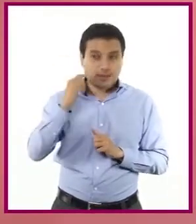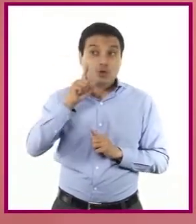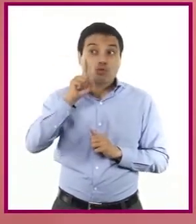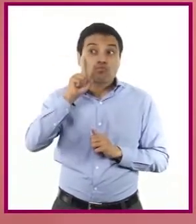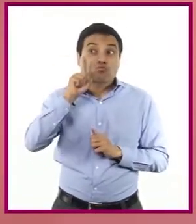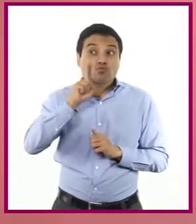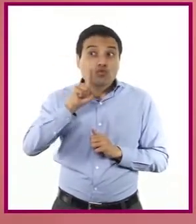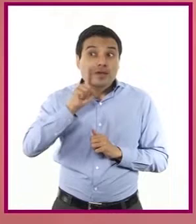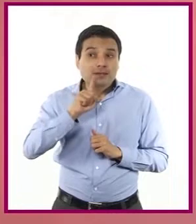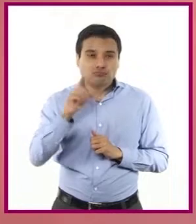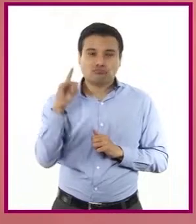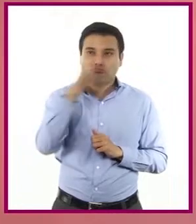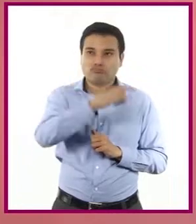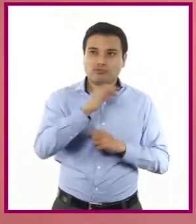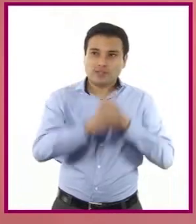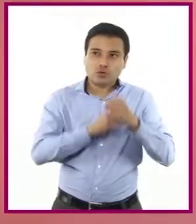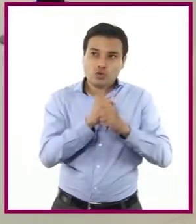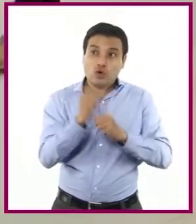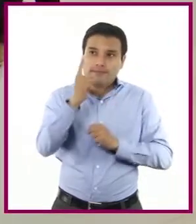Atlántico en